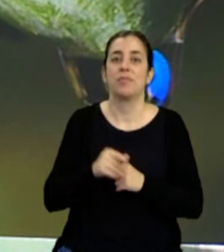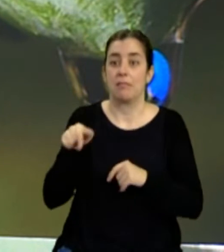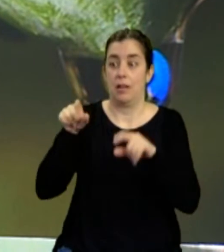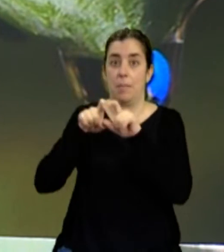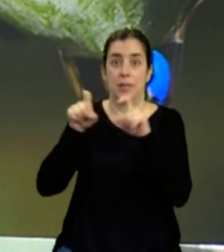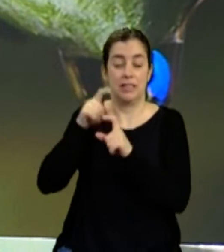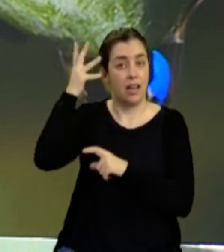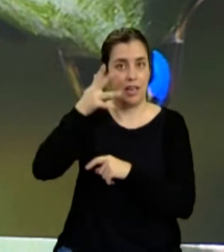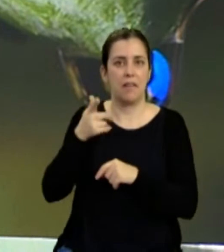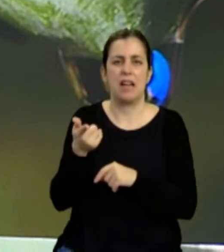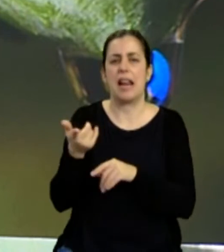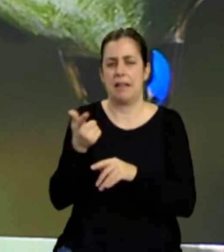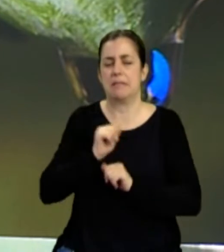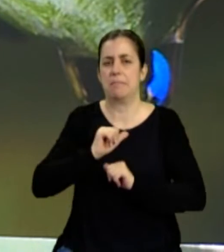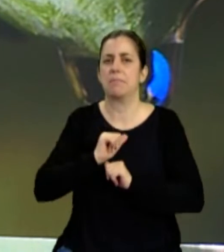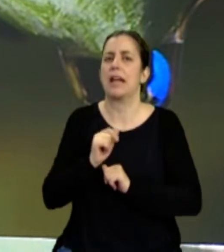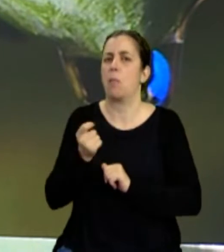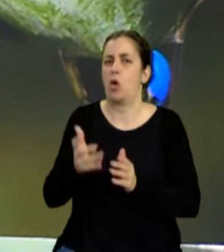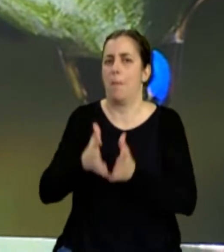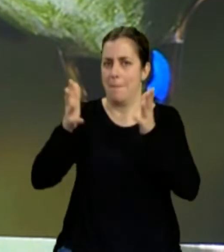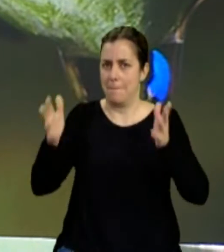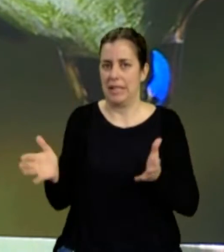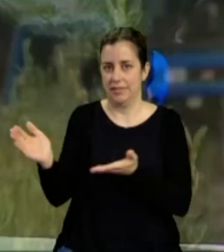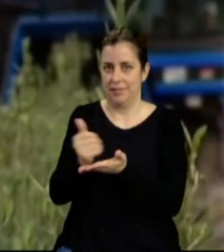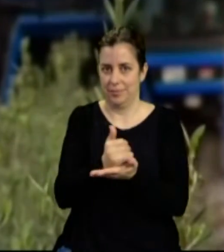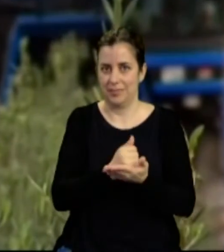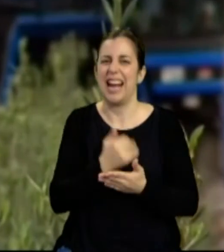año pasado, alrededor de las 7 toneladas de aceitunas.